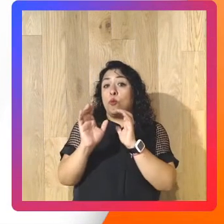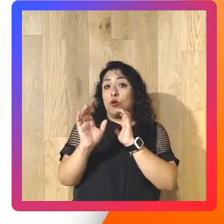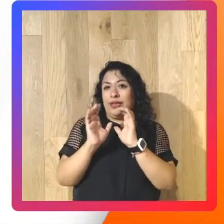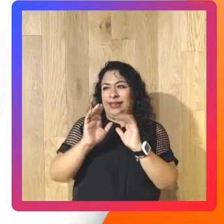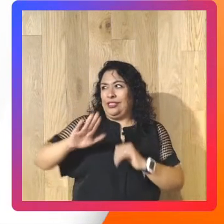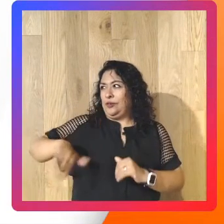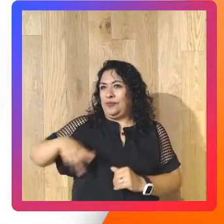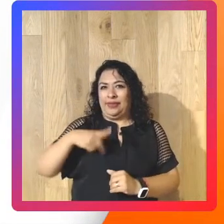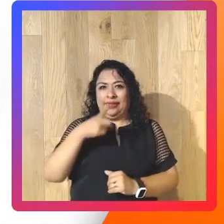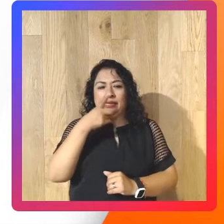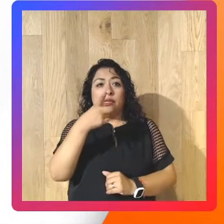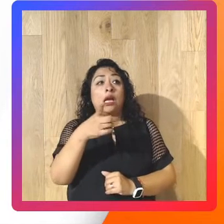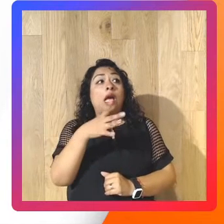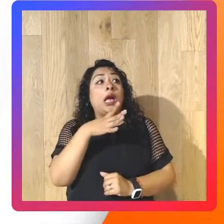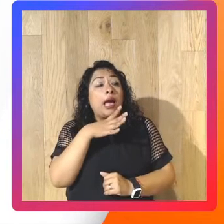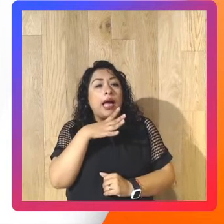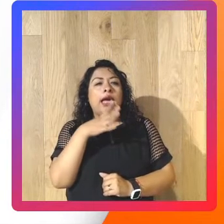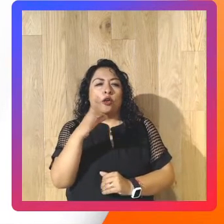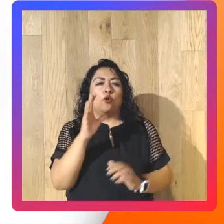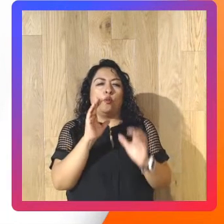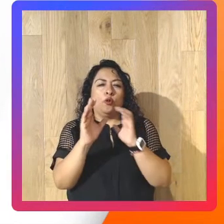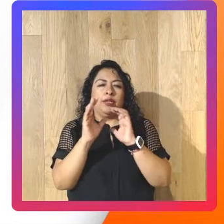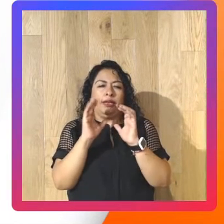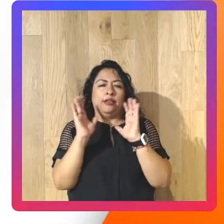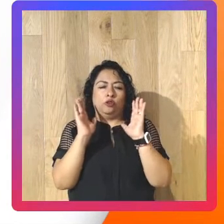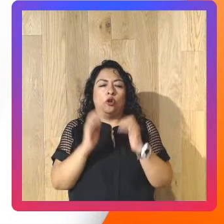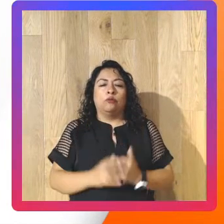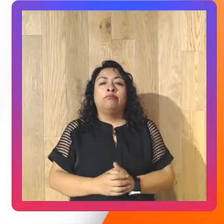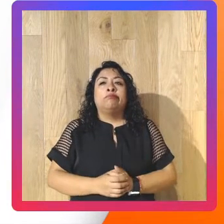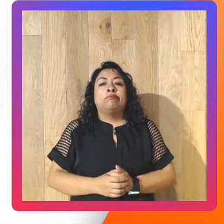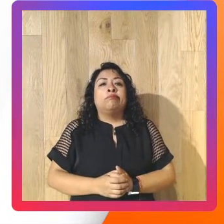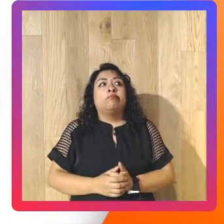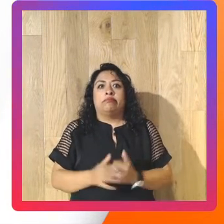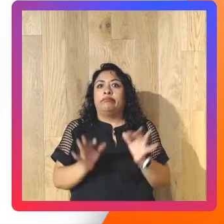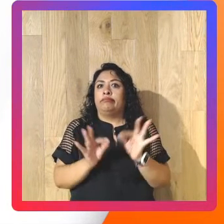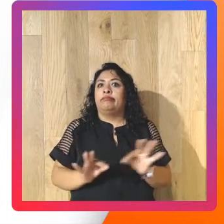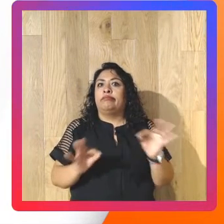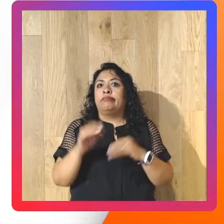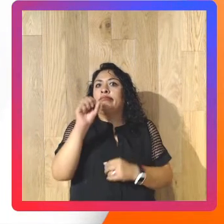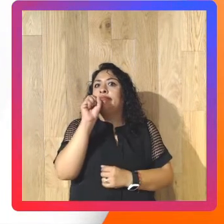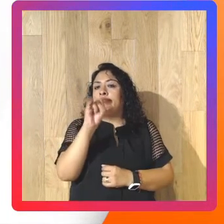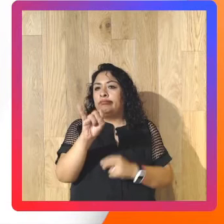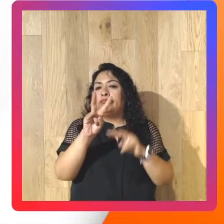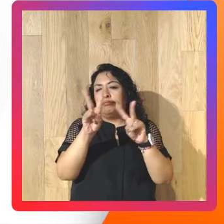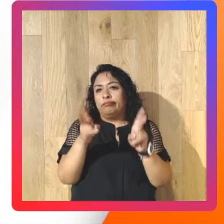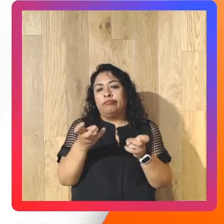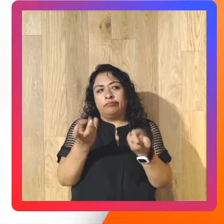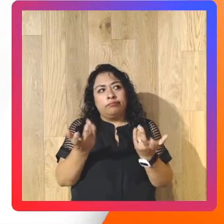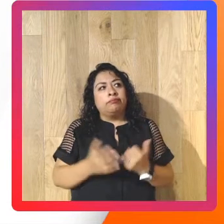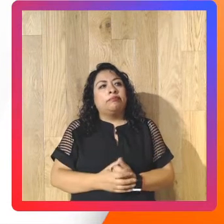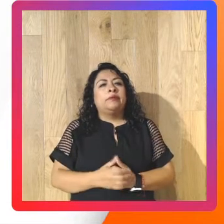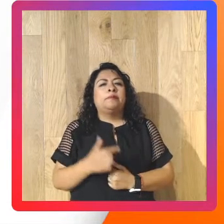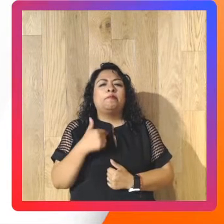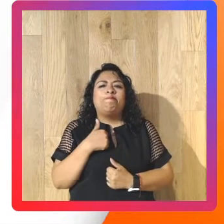ahorita mencionaron que tenemos medios de comunicación que son muy importantes en este tema, pero